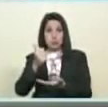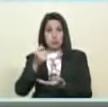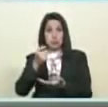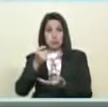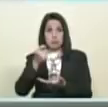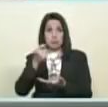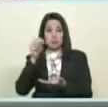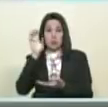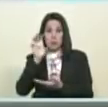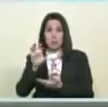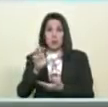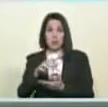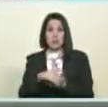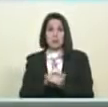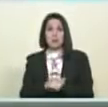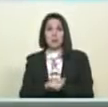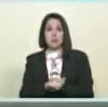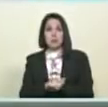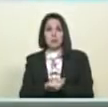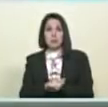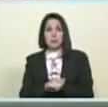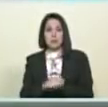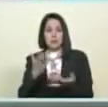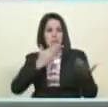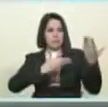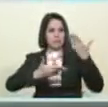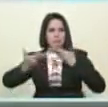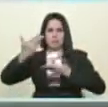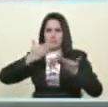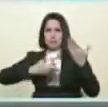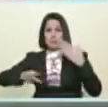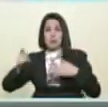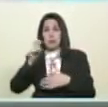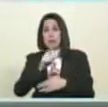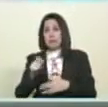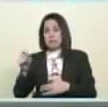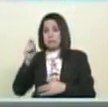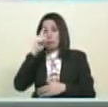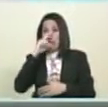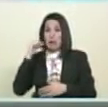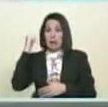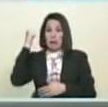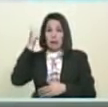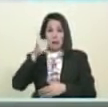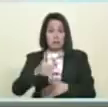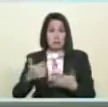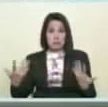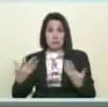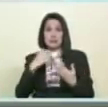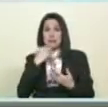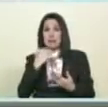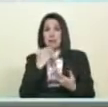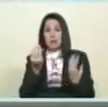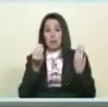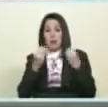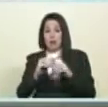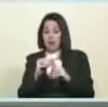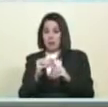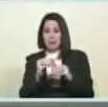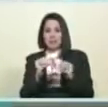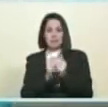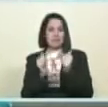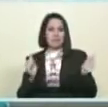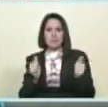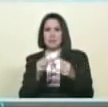un bono del país. Y las negociaciones duraban meses y al final, cuando ya casi había un acuerdo, rompían el